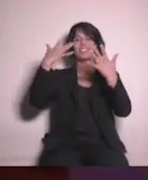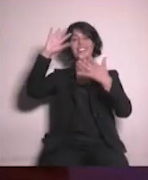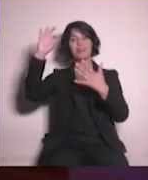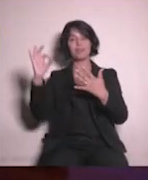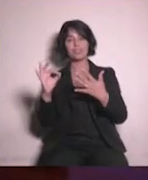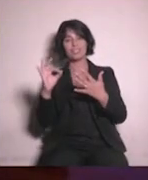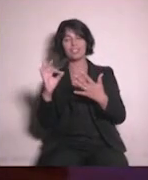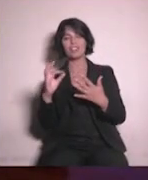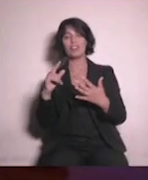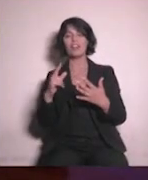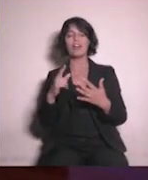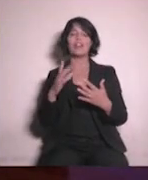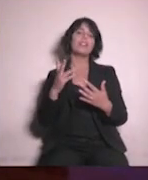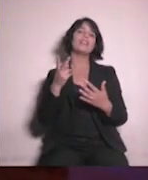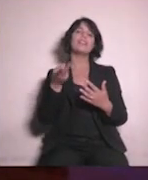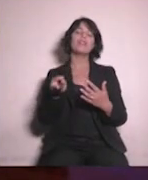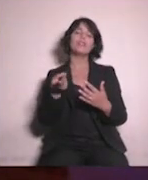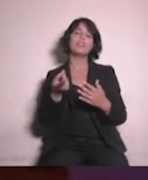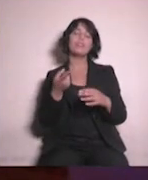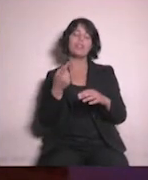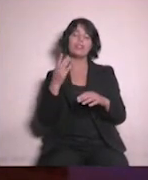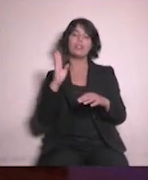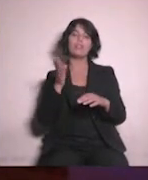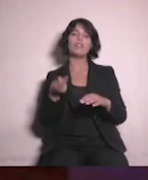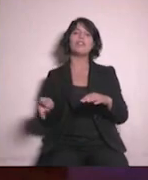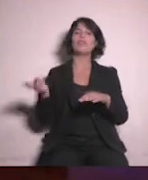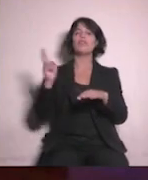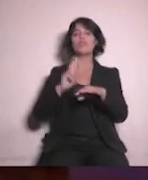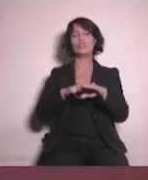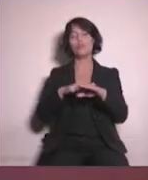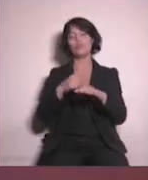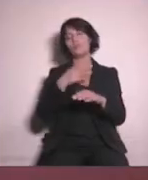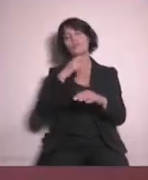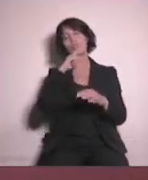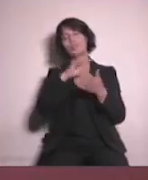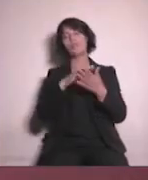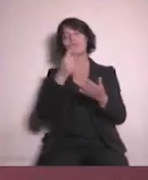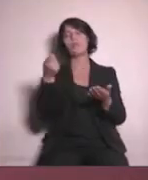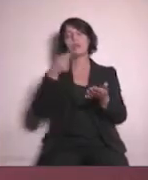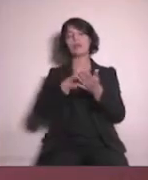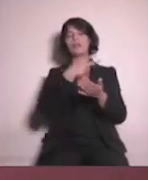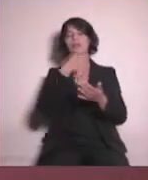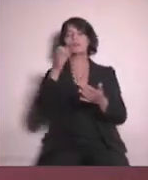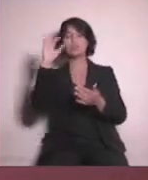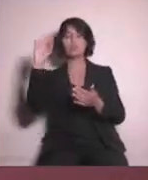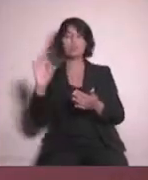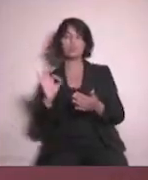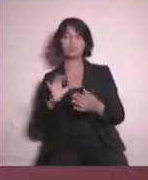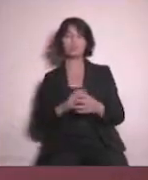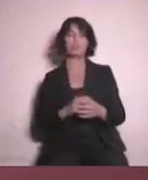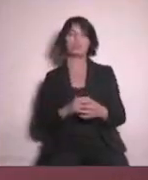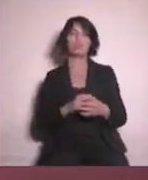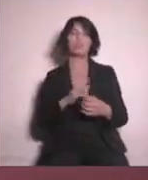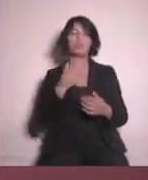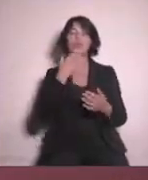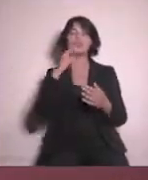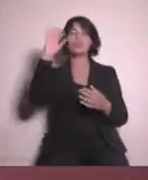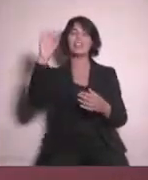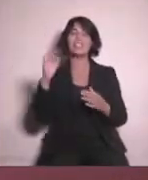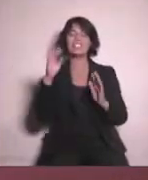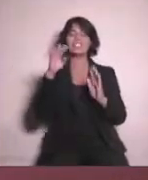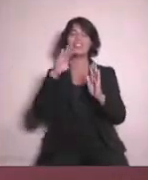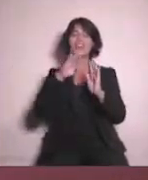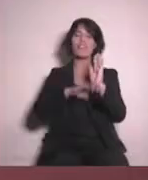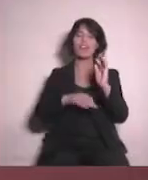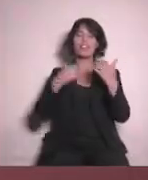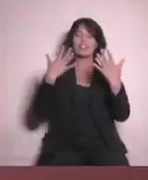yo necesitaría haber puesto 200. Como nosotros tenemos el bono y lo tenemos que valorizar, cuando la tasa de interés baja del 10